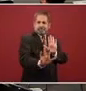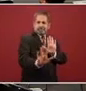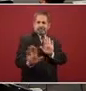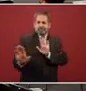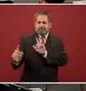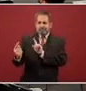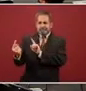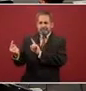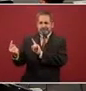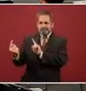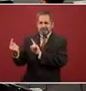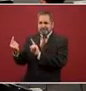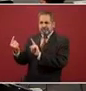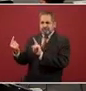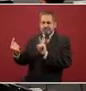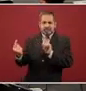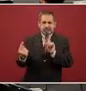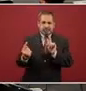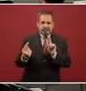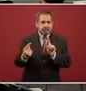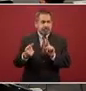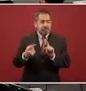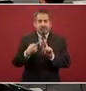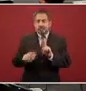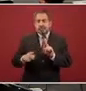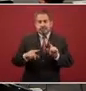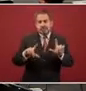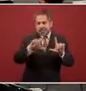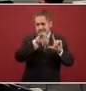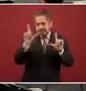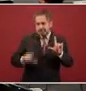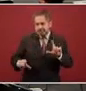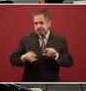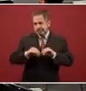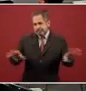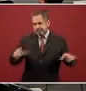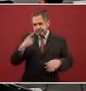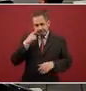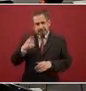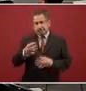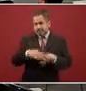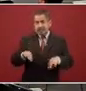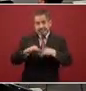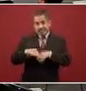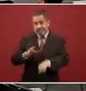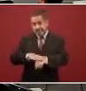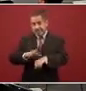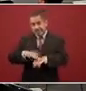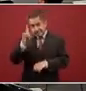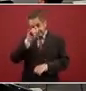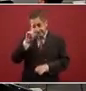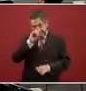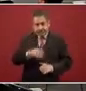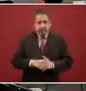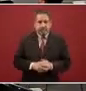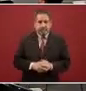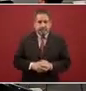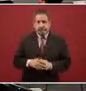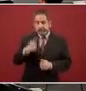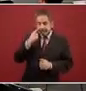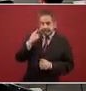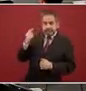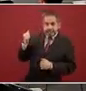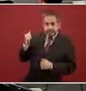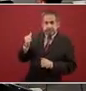Y pusimos estas intervenciones que me gustaría ser sumamente enfático de que representan una